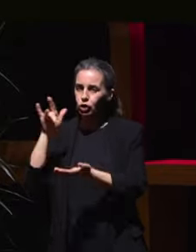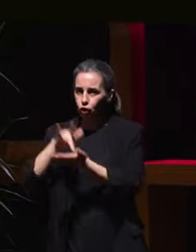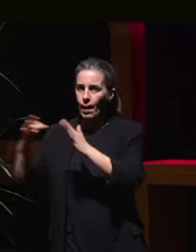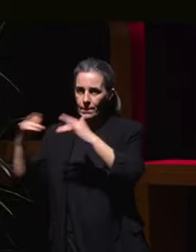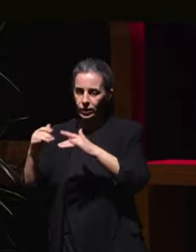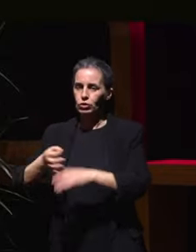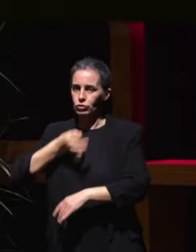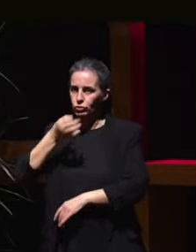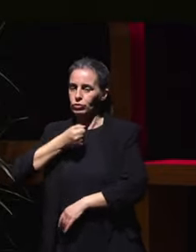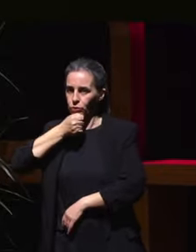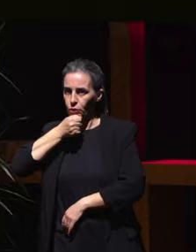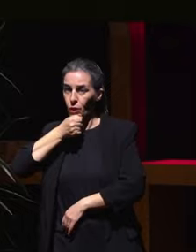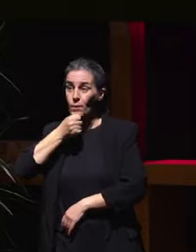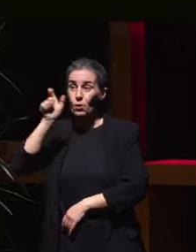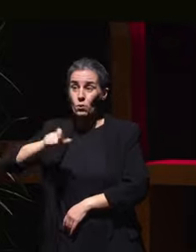dúas mulleres.